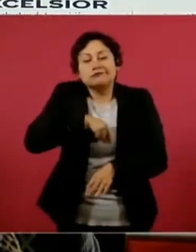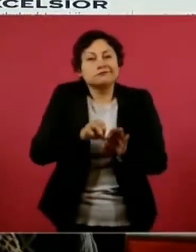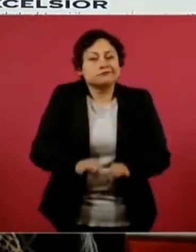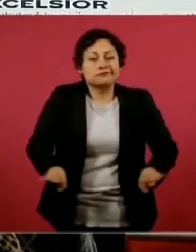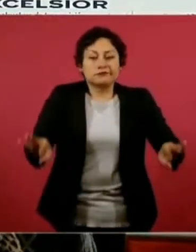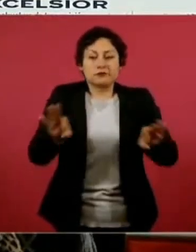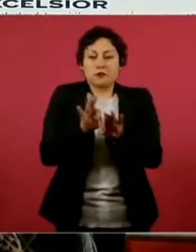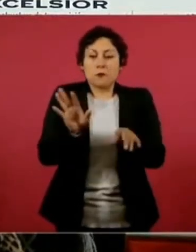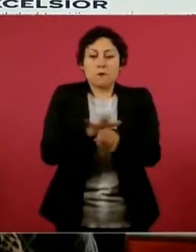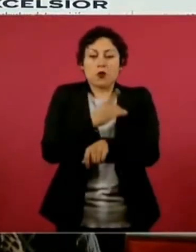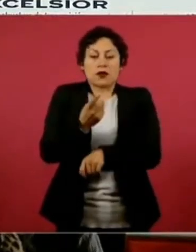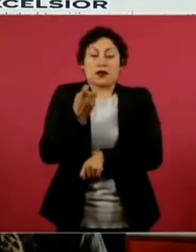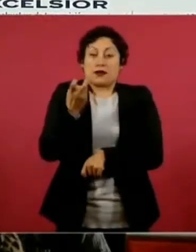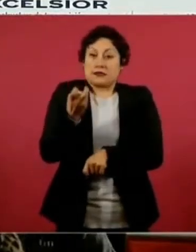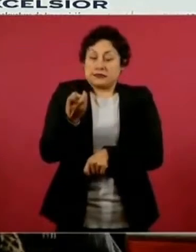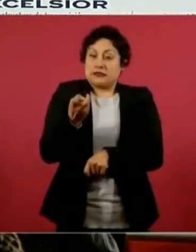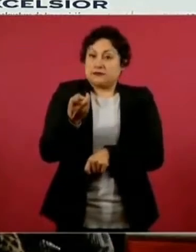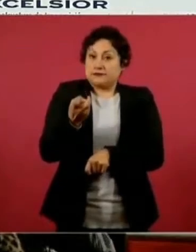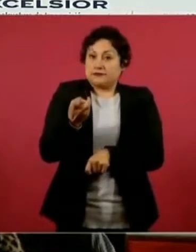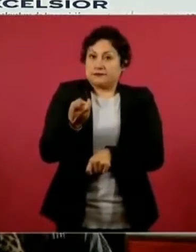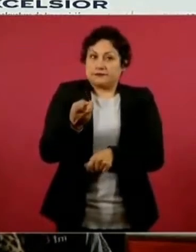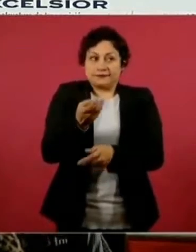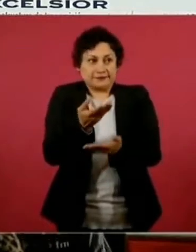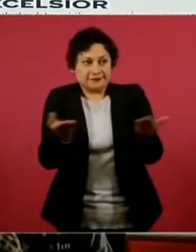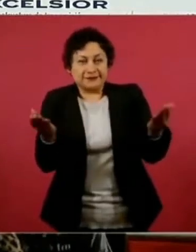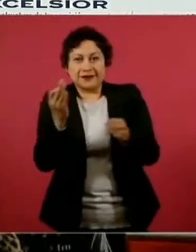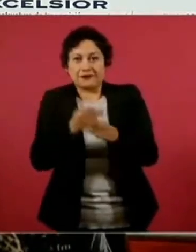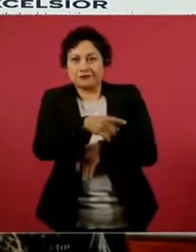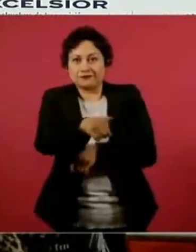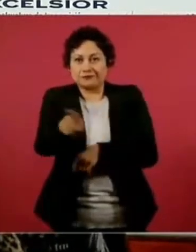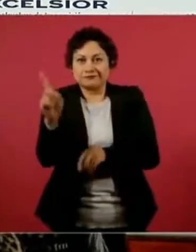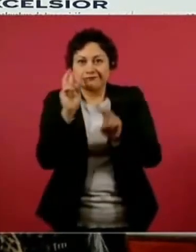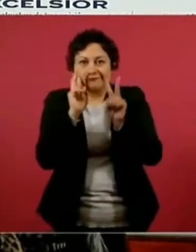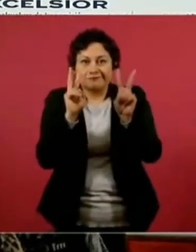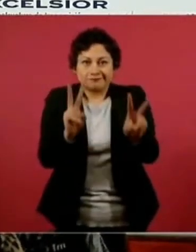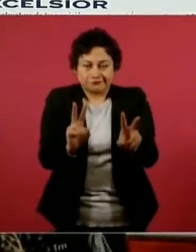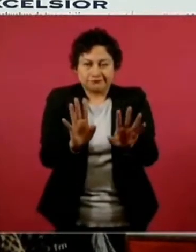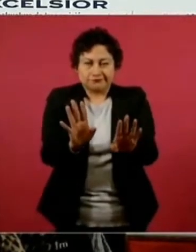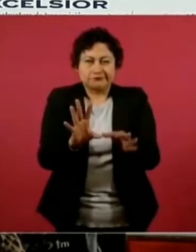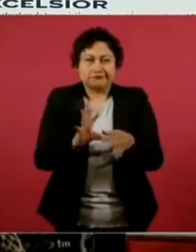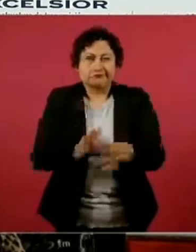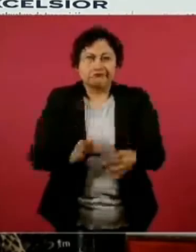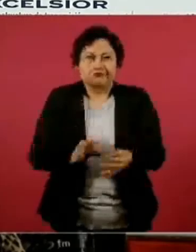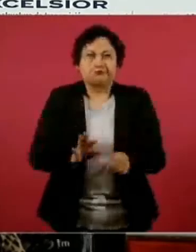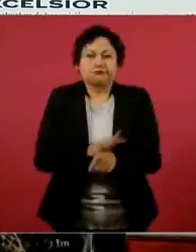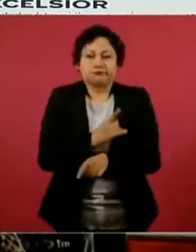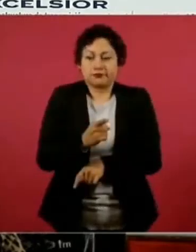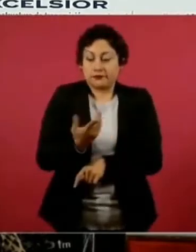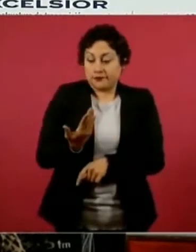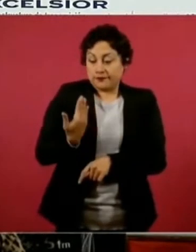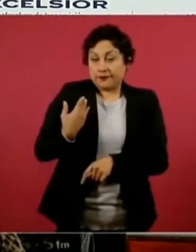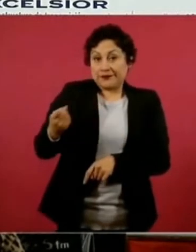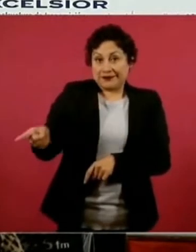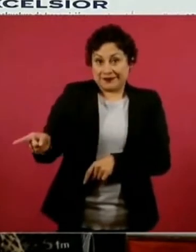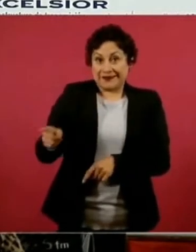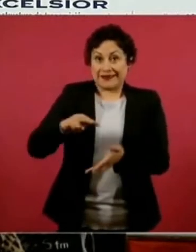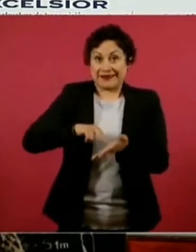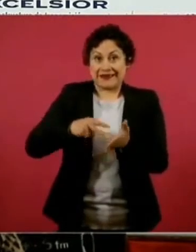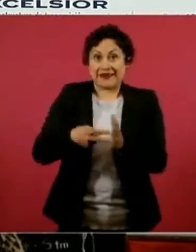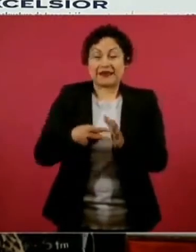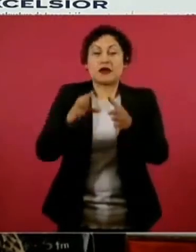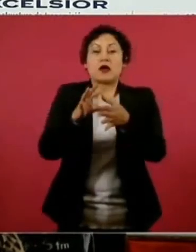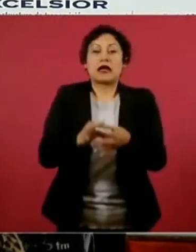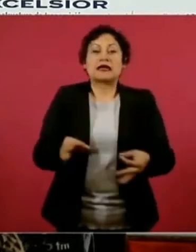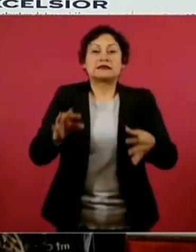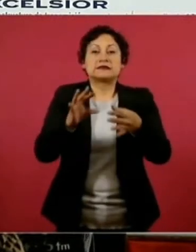comunicación. Ahorita nos presentaba el ingeniero Juan Antonio cómo está conformada